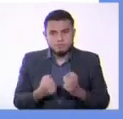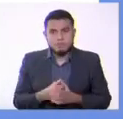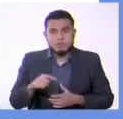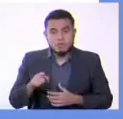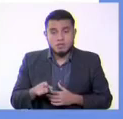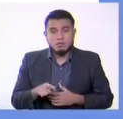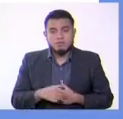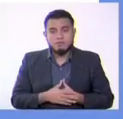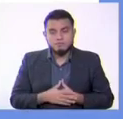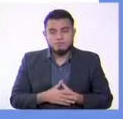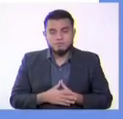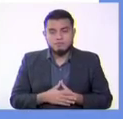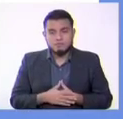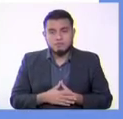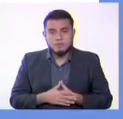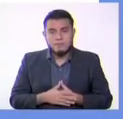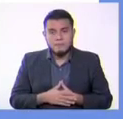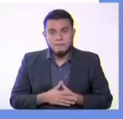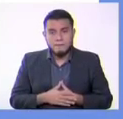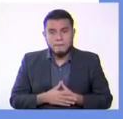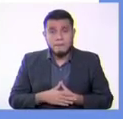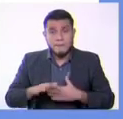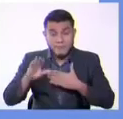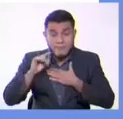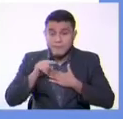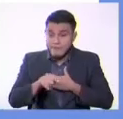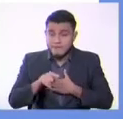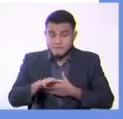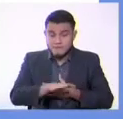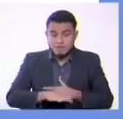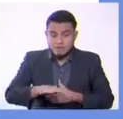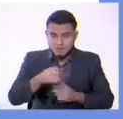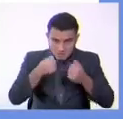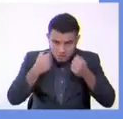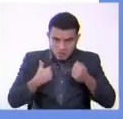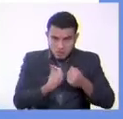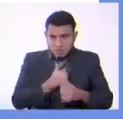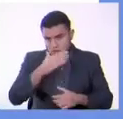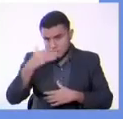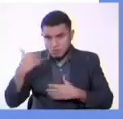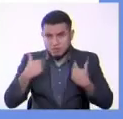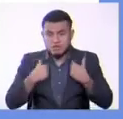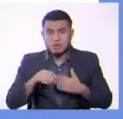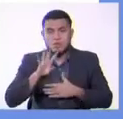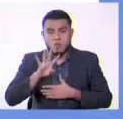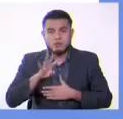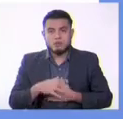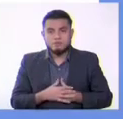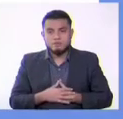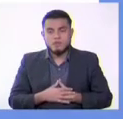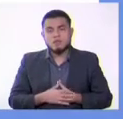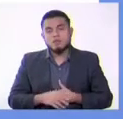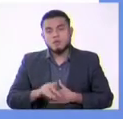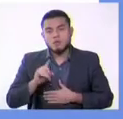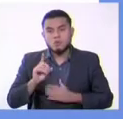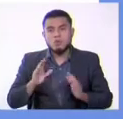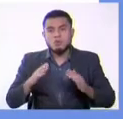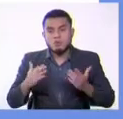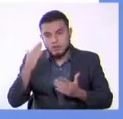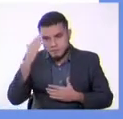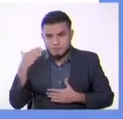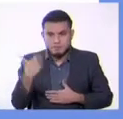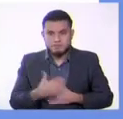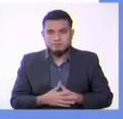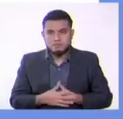pena es cumplida en esos centros de internamiento que nuestro país tiene 4 y uno que es para las